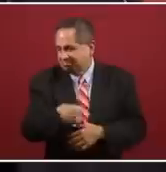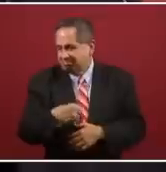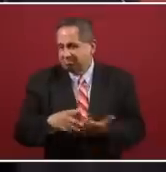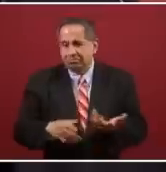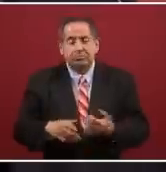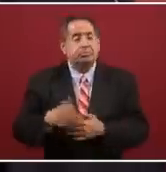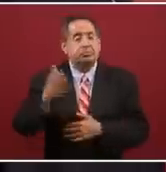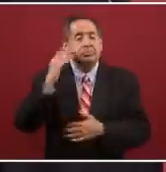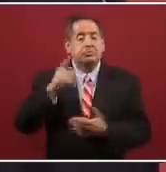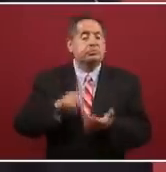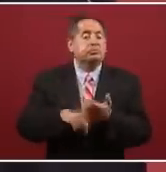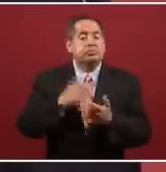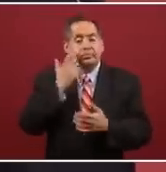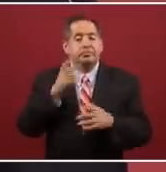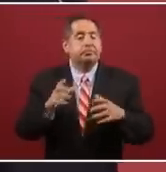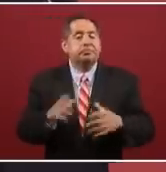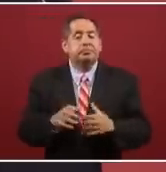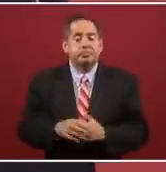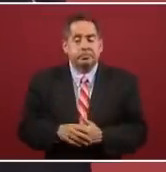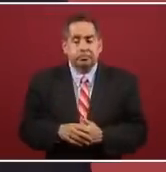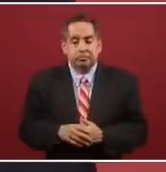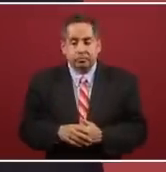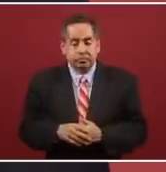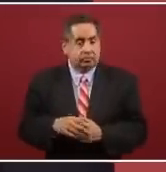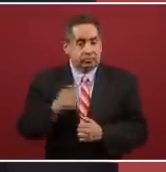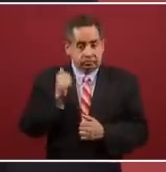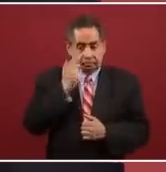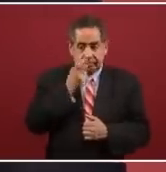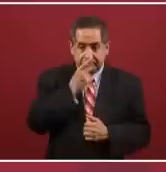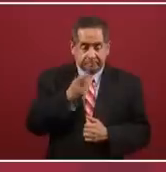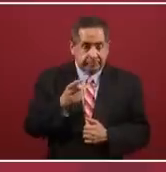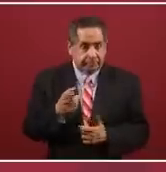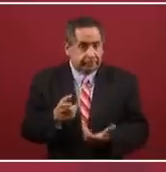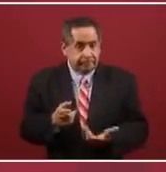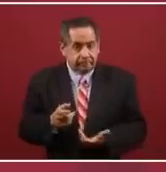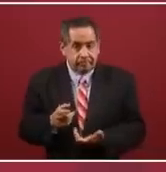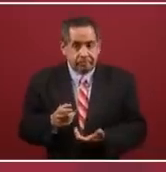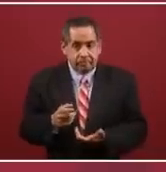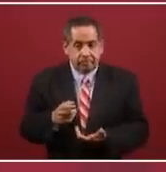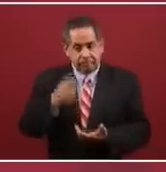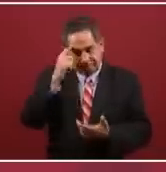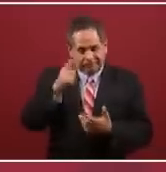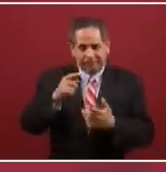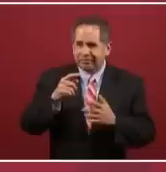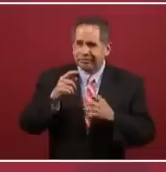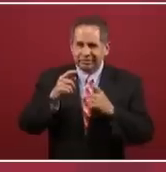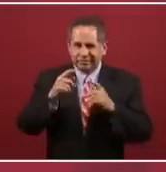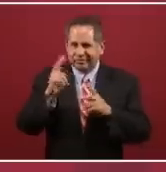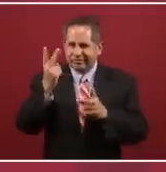querían que sostuviéramos el Fondo de Fomento al Turismo.